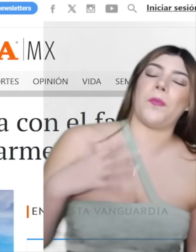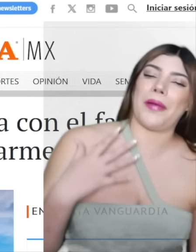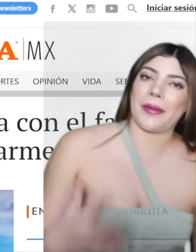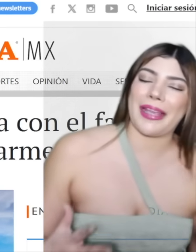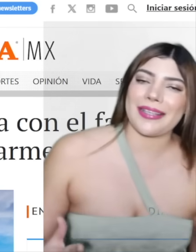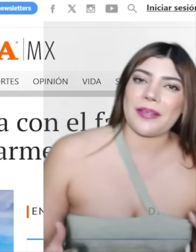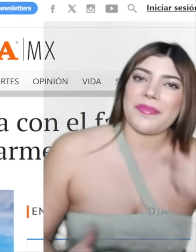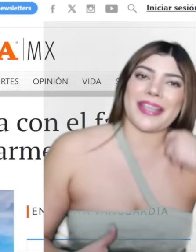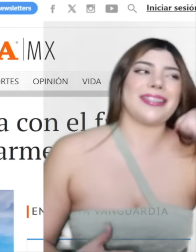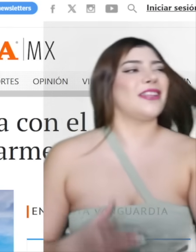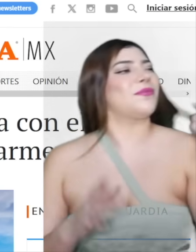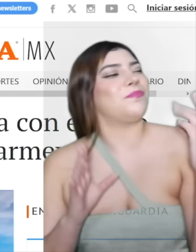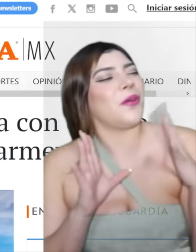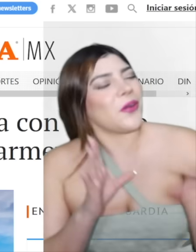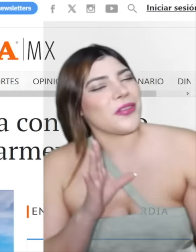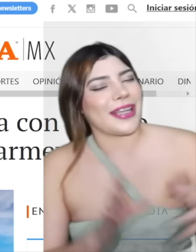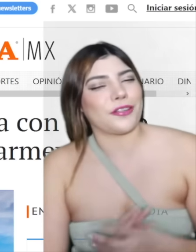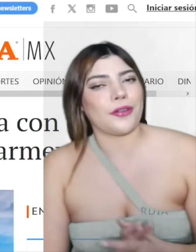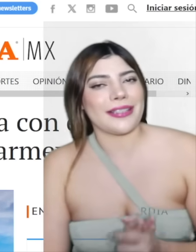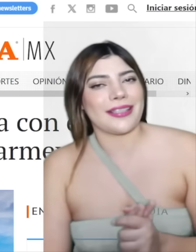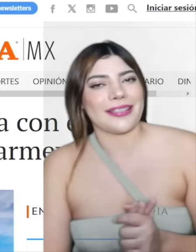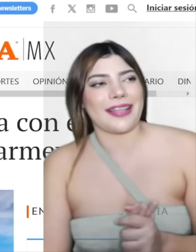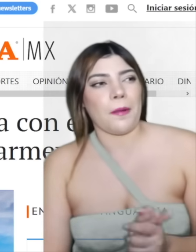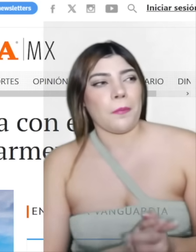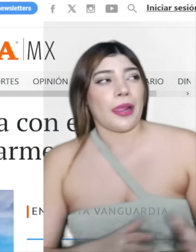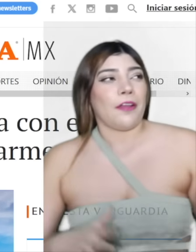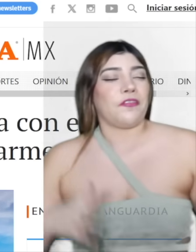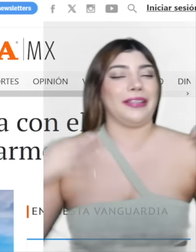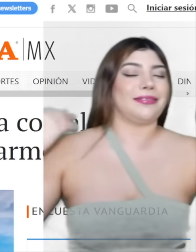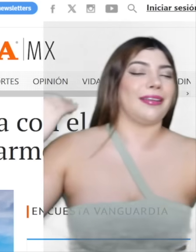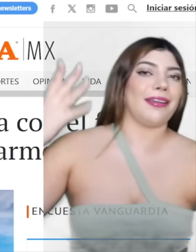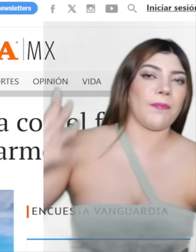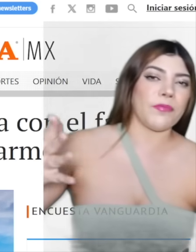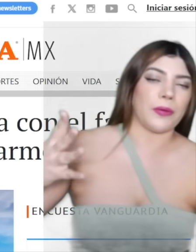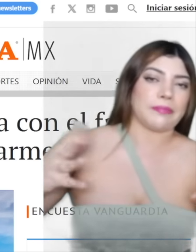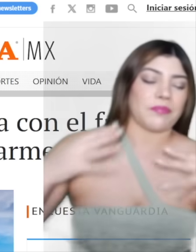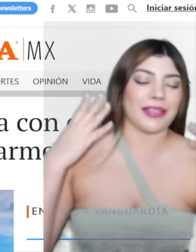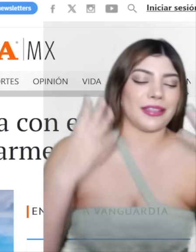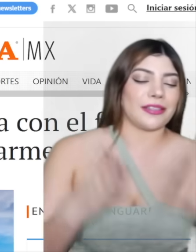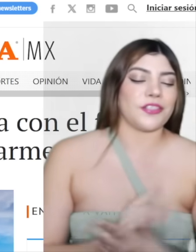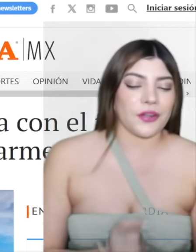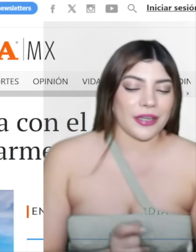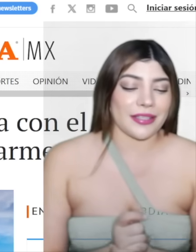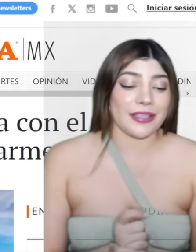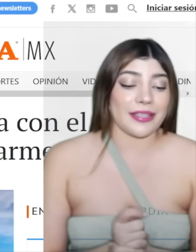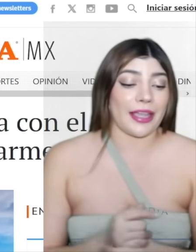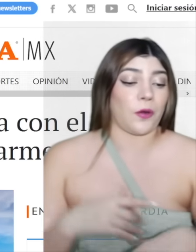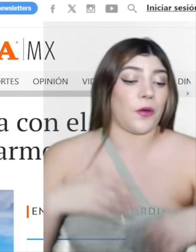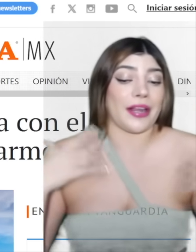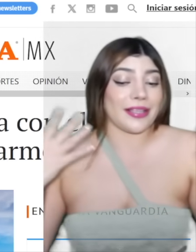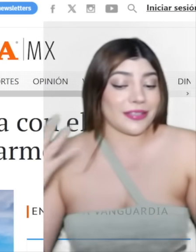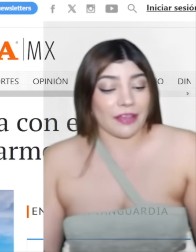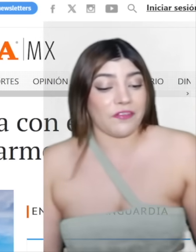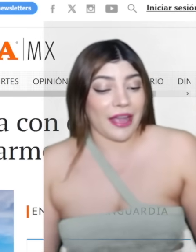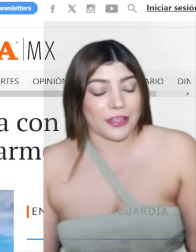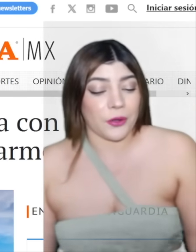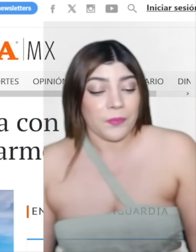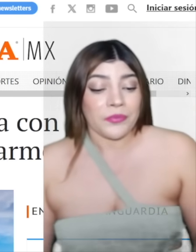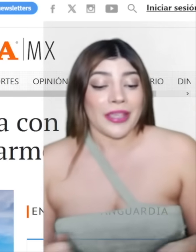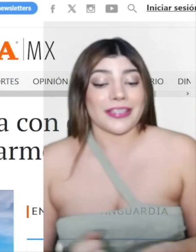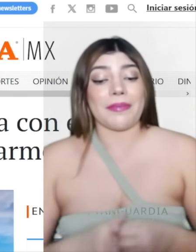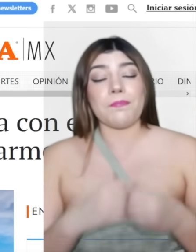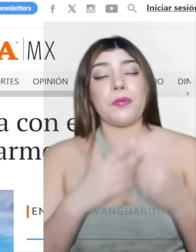la Coparmex es de los pocos sectores que está festejando las decisiones y dicen que con este